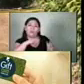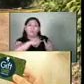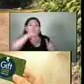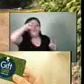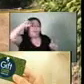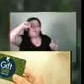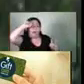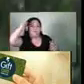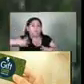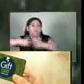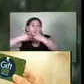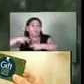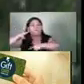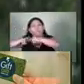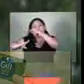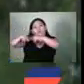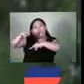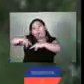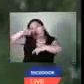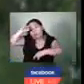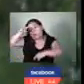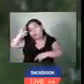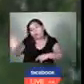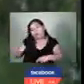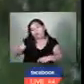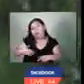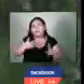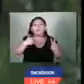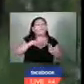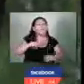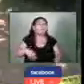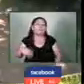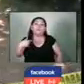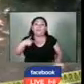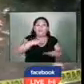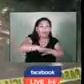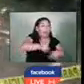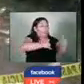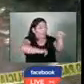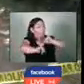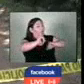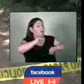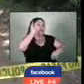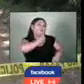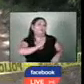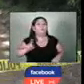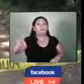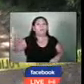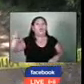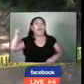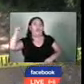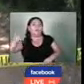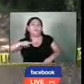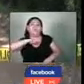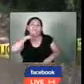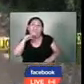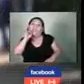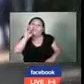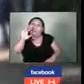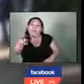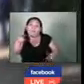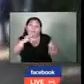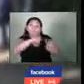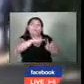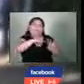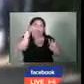trabajaba en una empresa constructora y venía de departir cuando fueron atacados. Mientras la PNC sostiene que son miembros activos